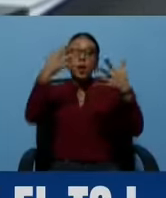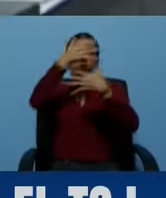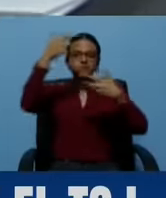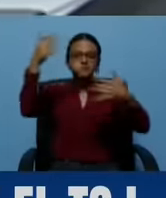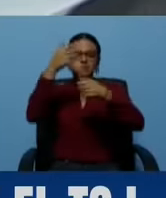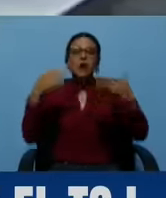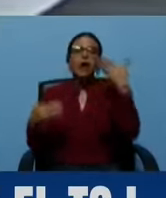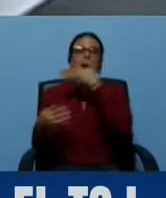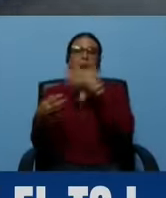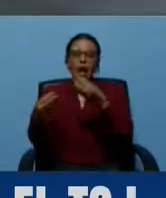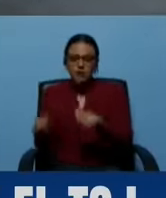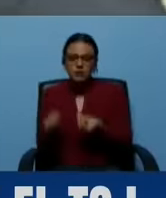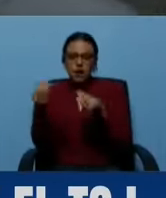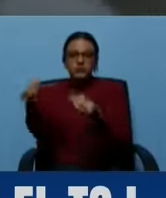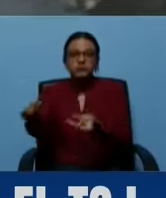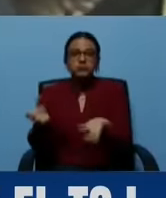epistolar.